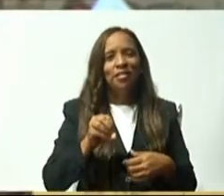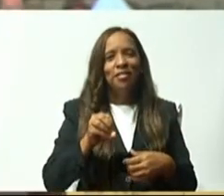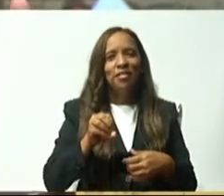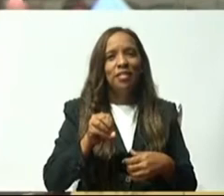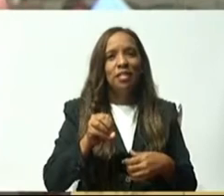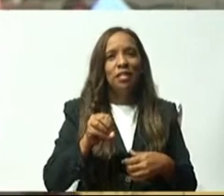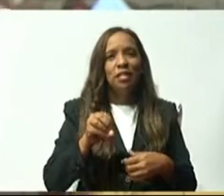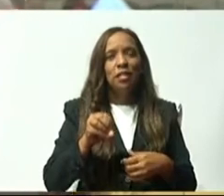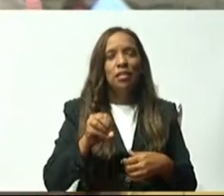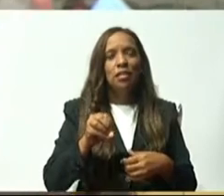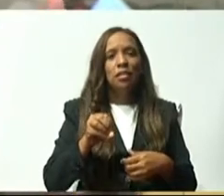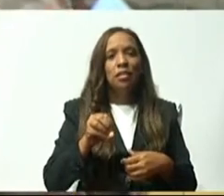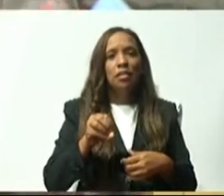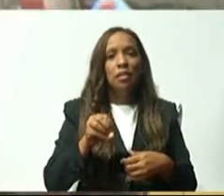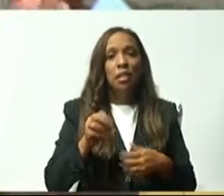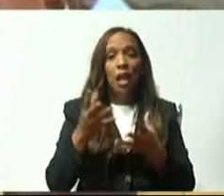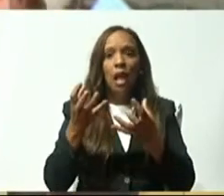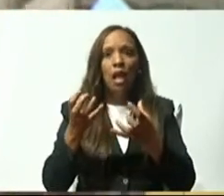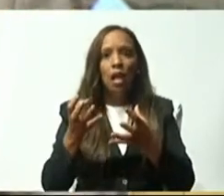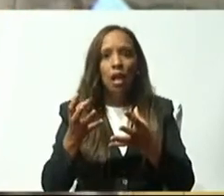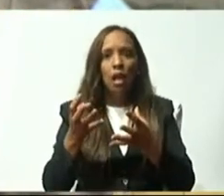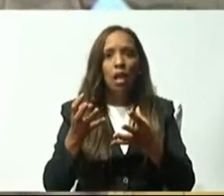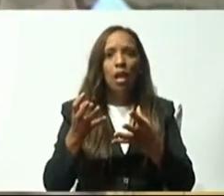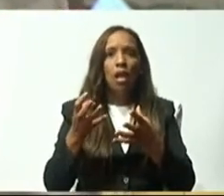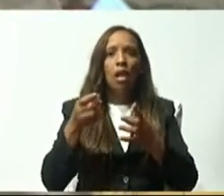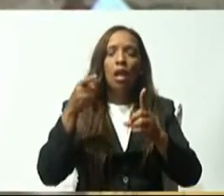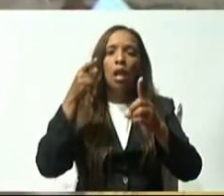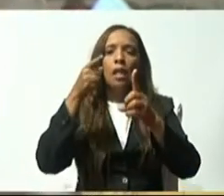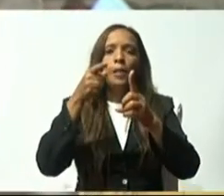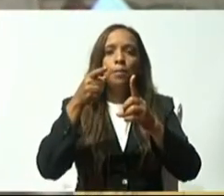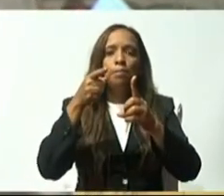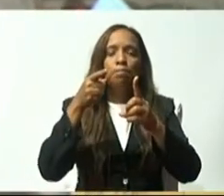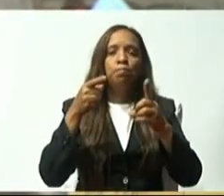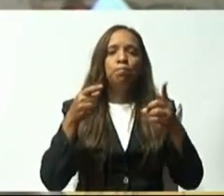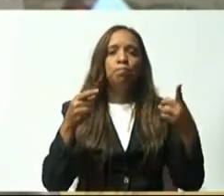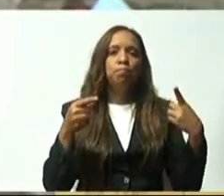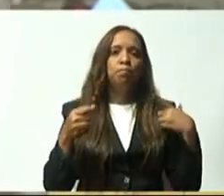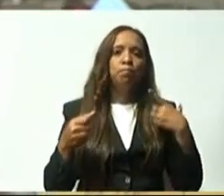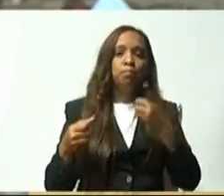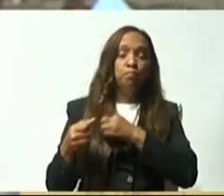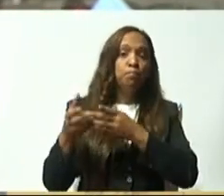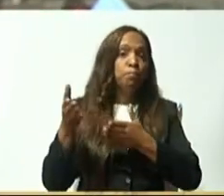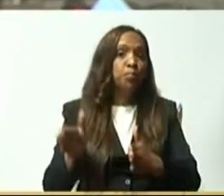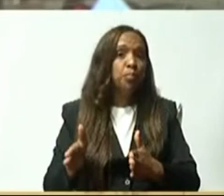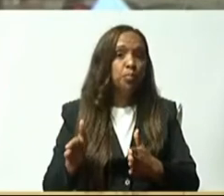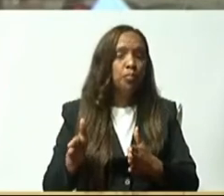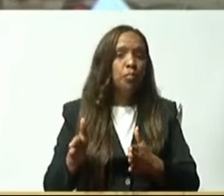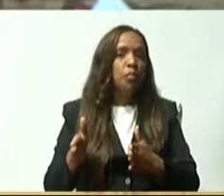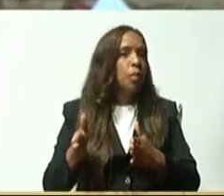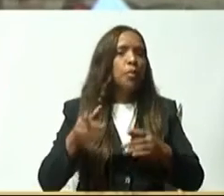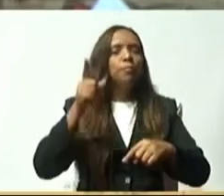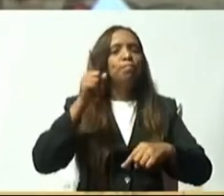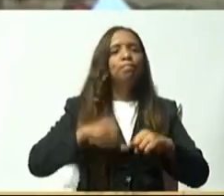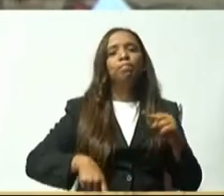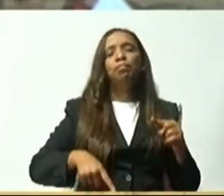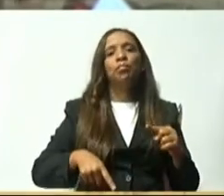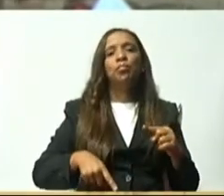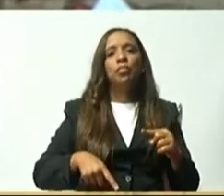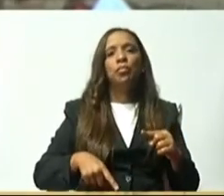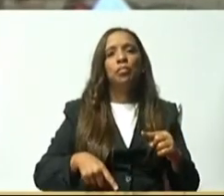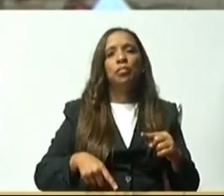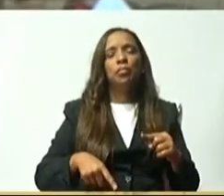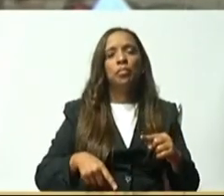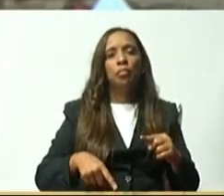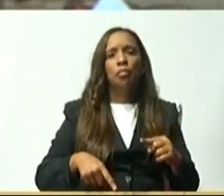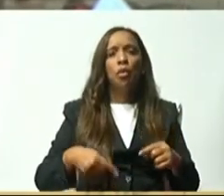La historia política de Dominicana todo el mundo debe conocerla. El Partido Revolucionario Dominicano, casa en la cual yo inicié